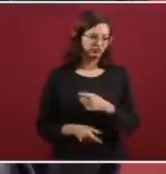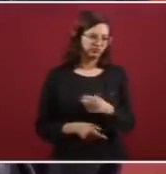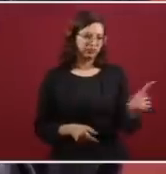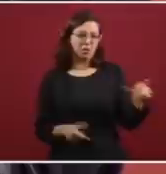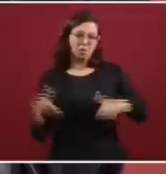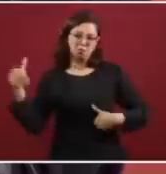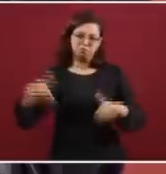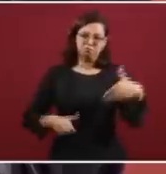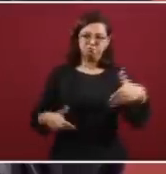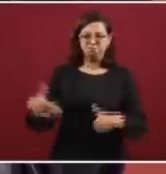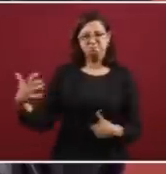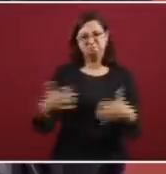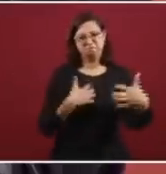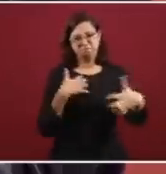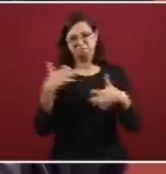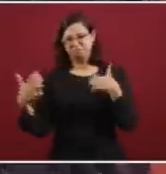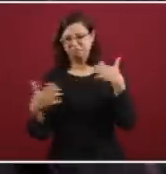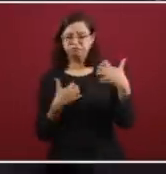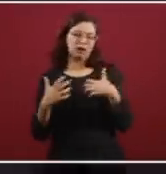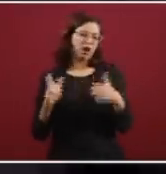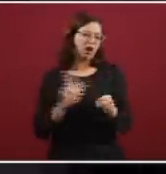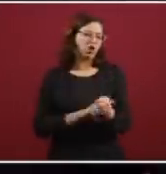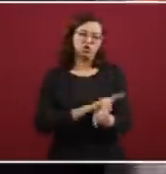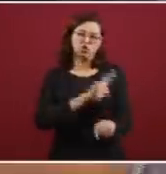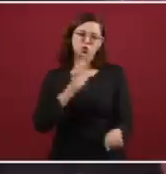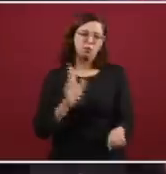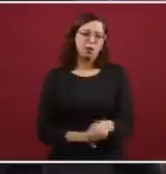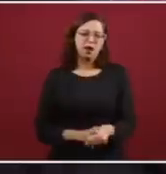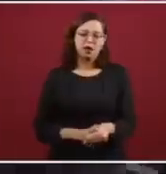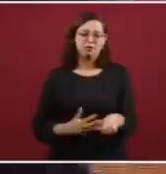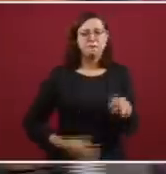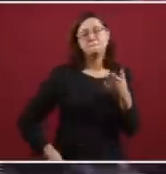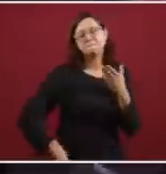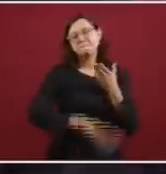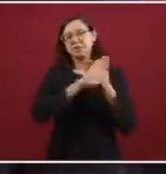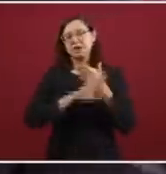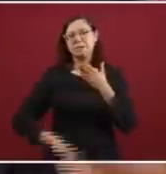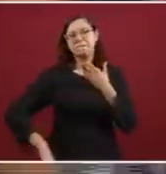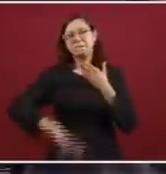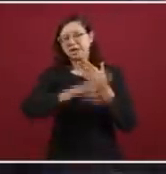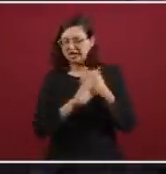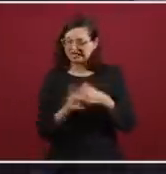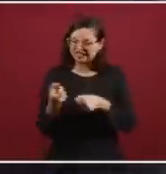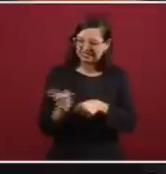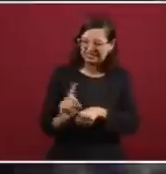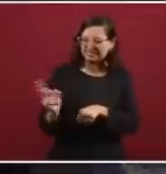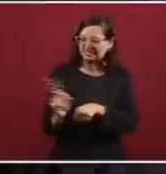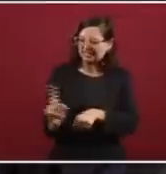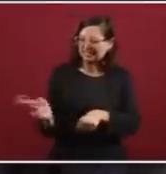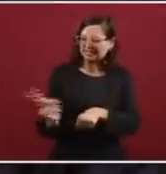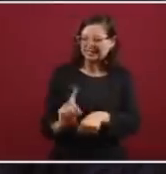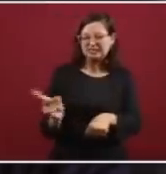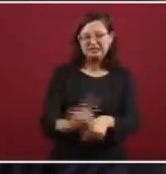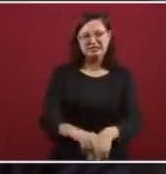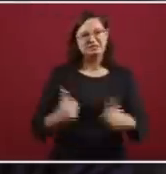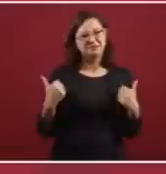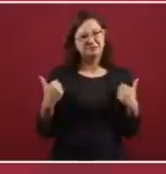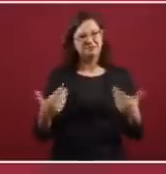conformes y nos atacan un día sí y el otro también. Imagínense esto,